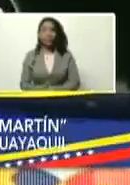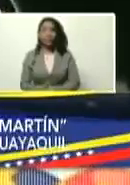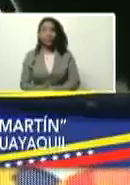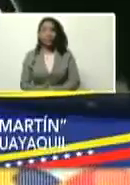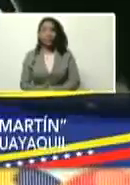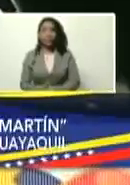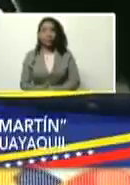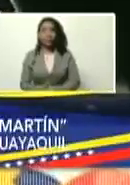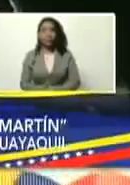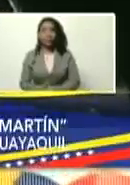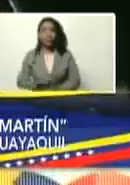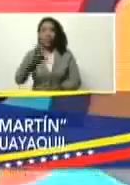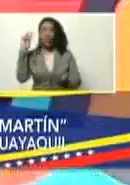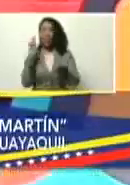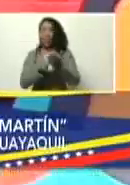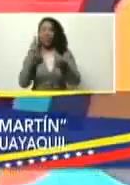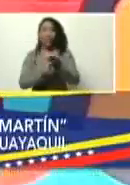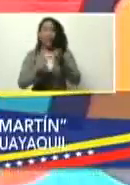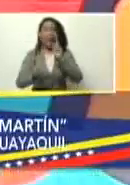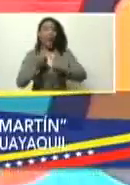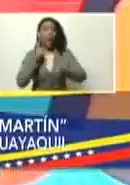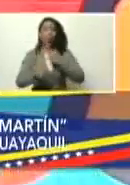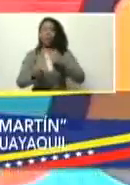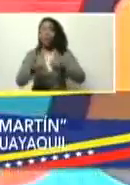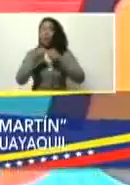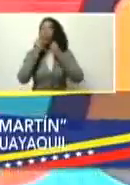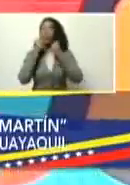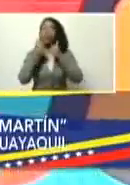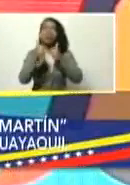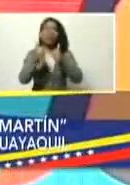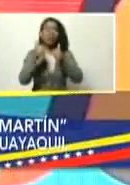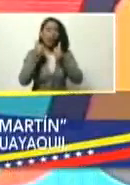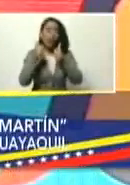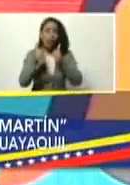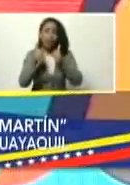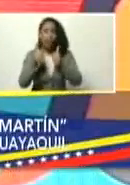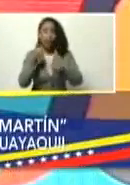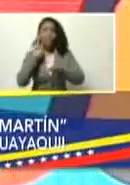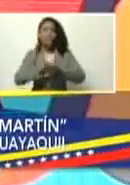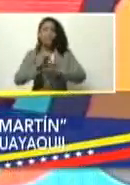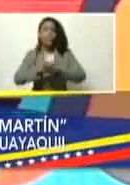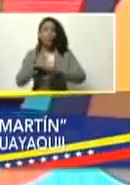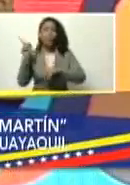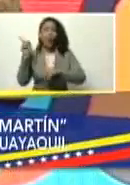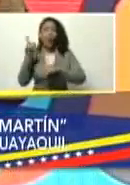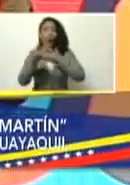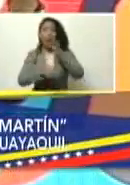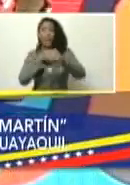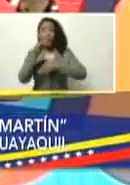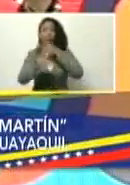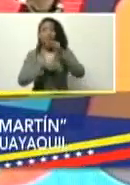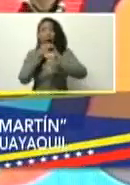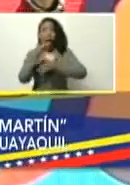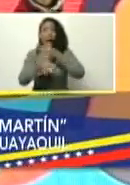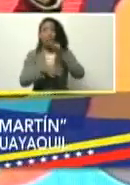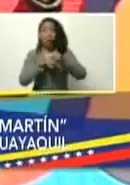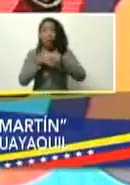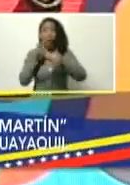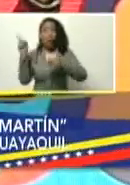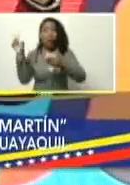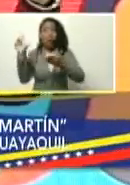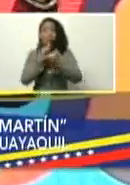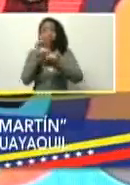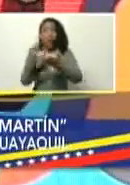Y de verdad que la cosa iba buena, chicos. Porque estaba explicando buena parte del contenido de este